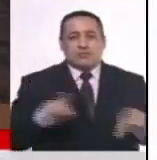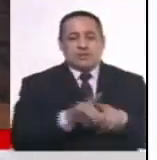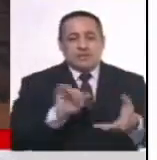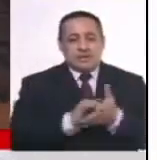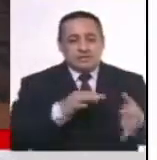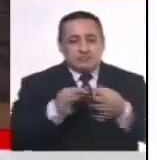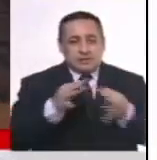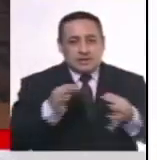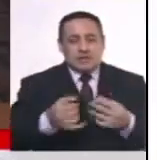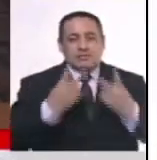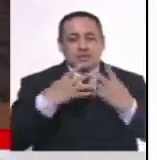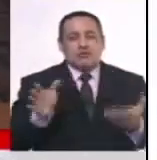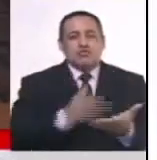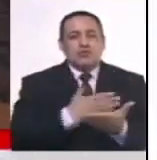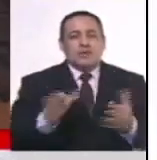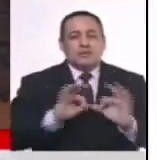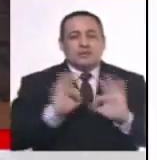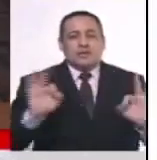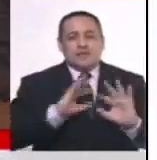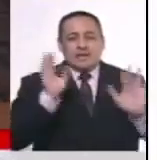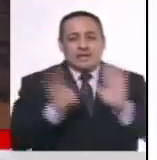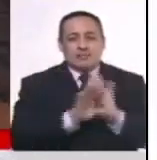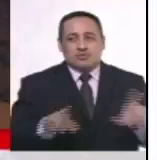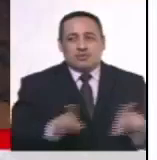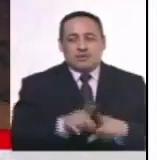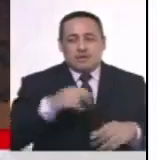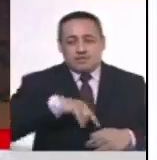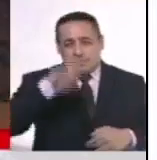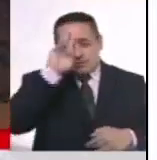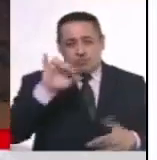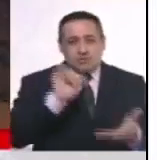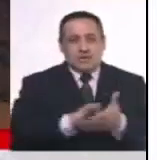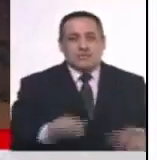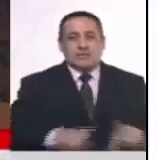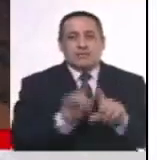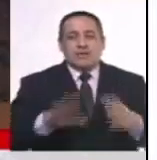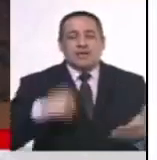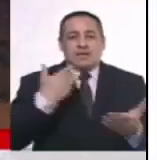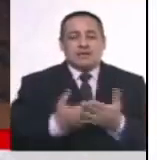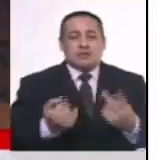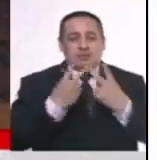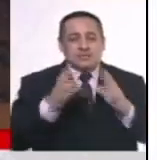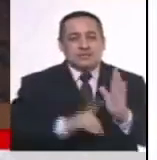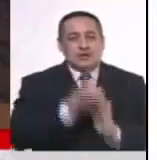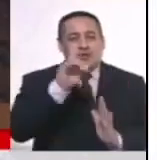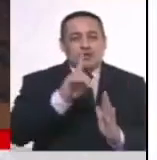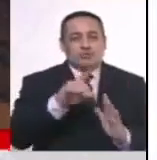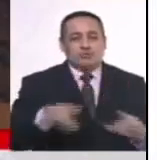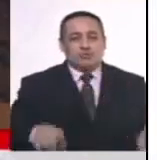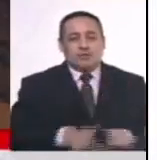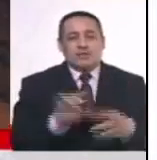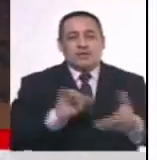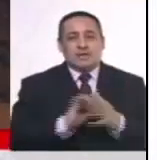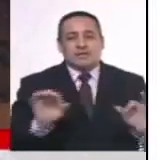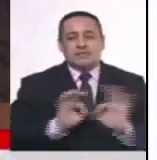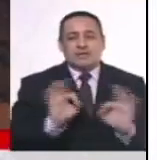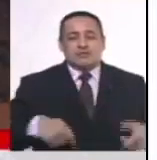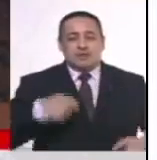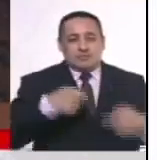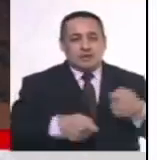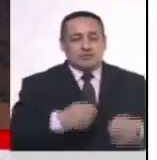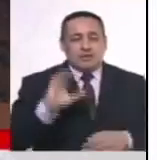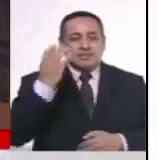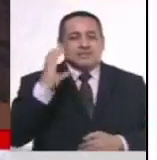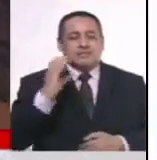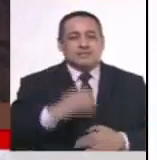señalan, no hay ningún ejemplo de un país que haya llegado a ser desarrollado sin una inversión en